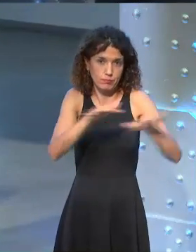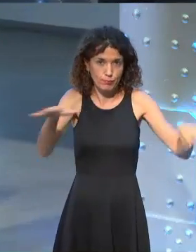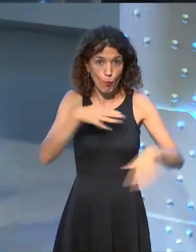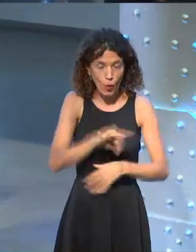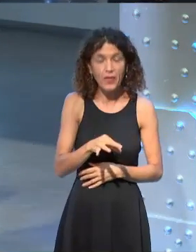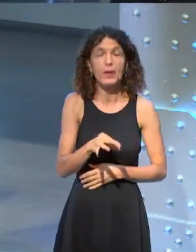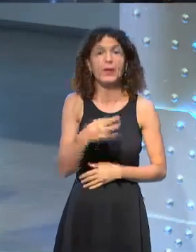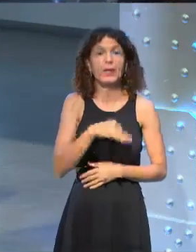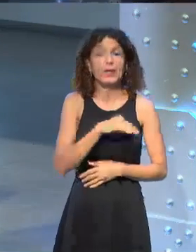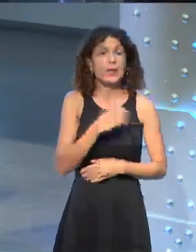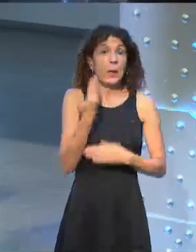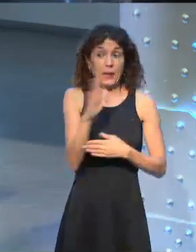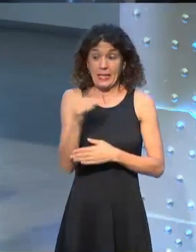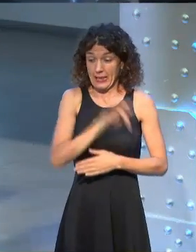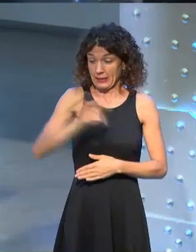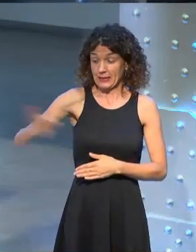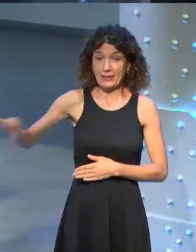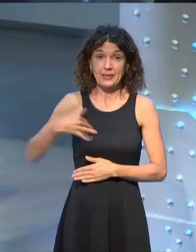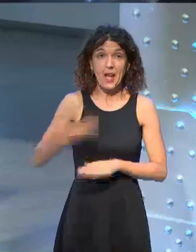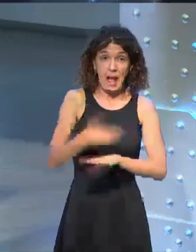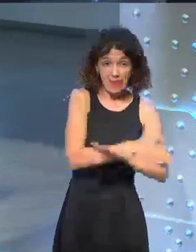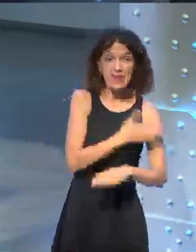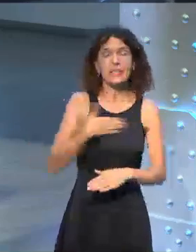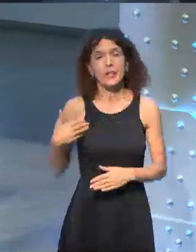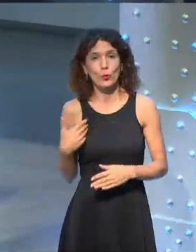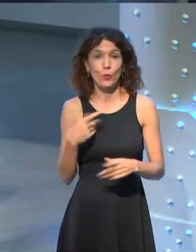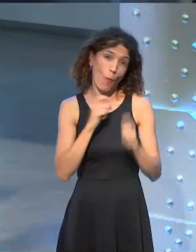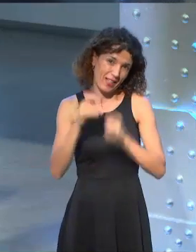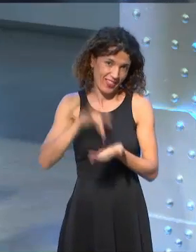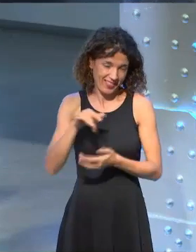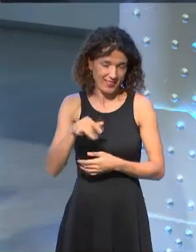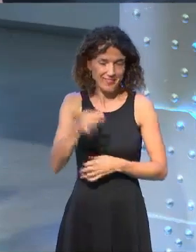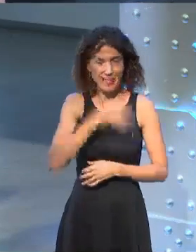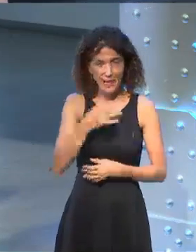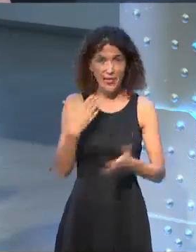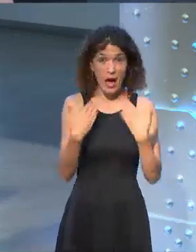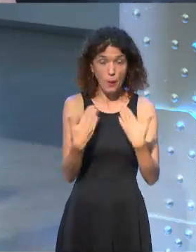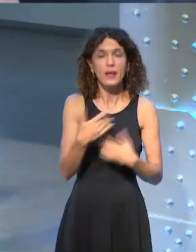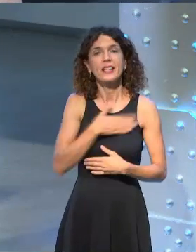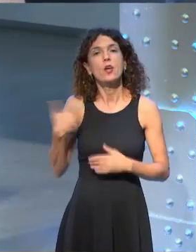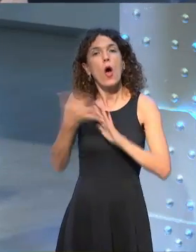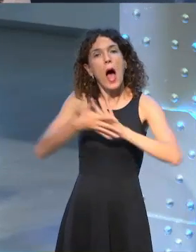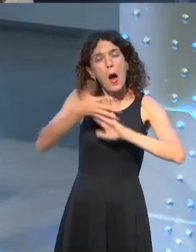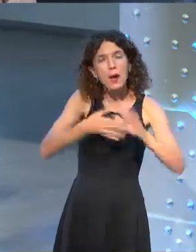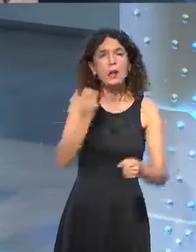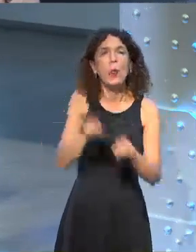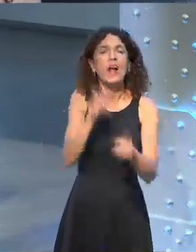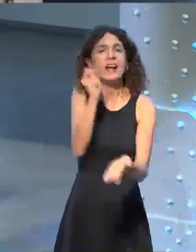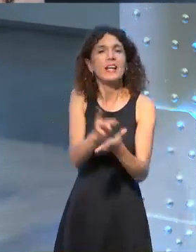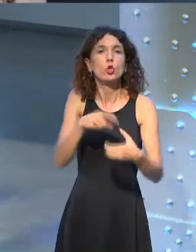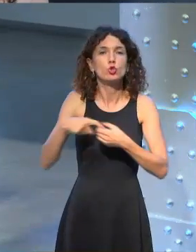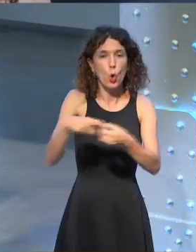Antes de pasar a presentaros a los conversadores de esta tarde con los que vamos a hablar, quiero también hablaros de un reto